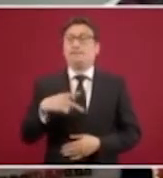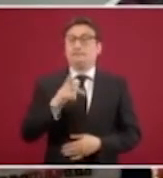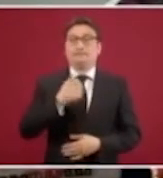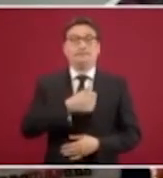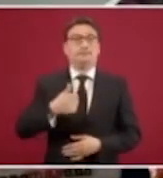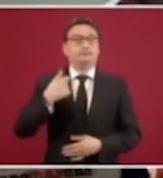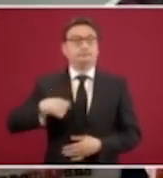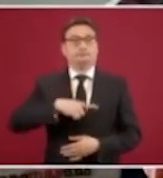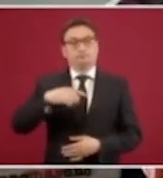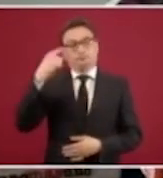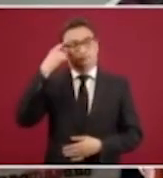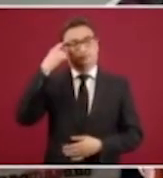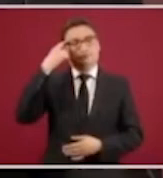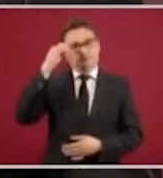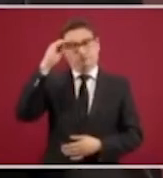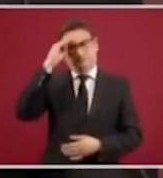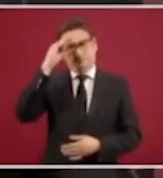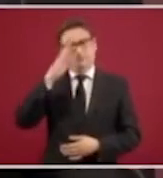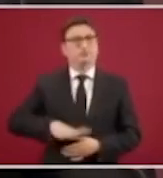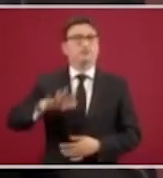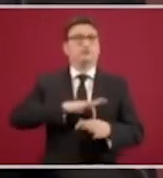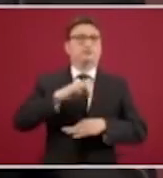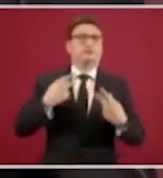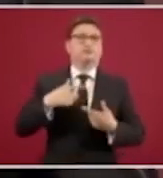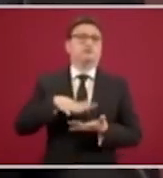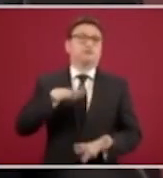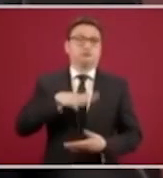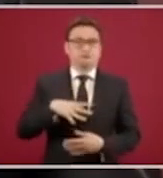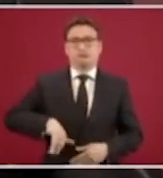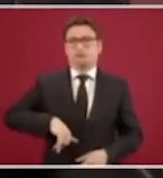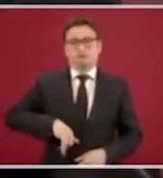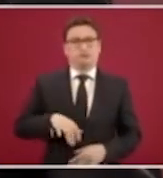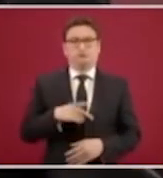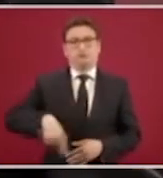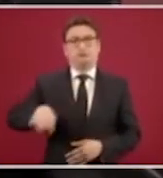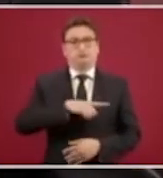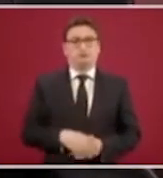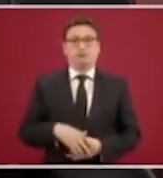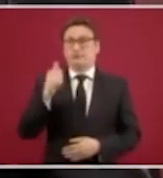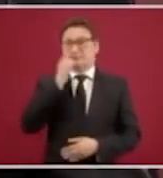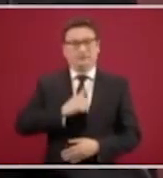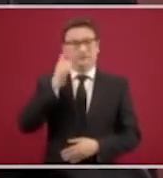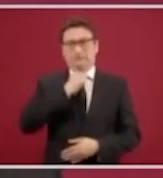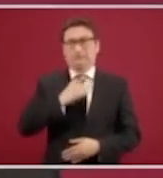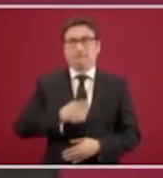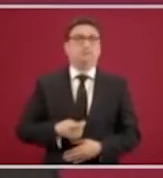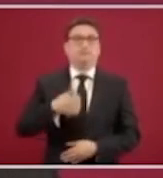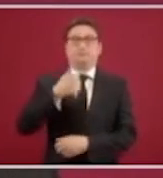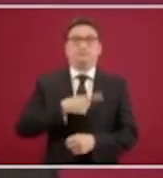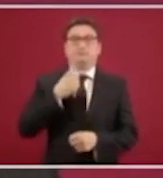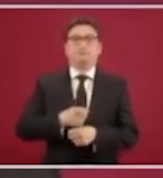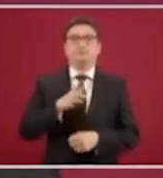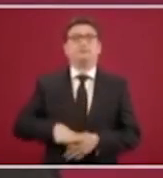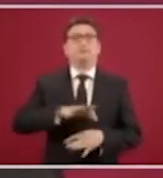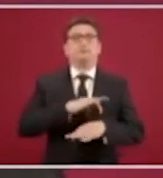pensar en el interés general y poner por delante siempre el interés